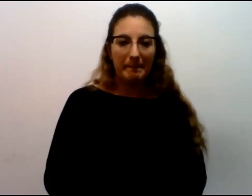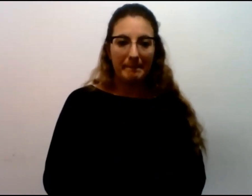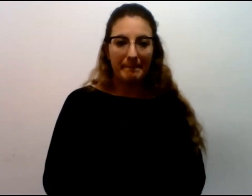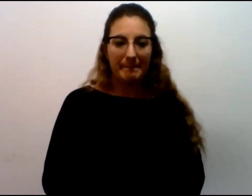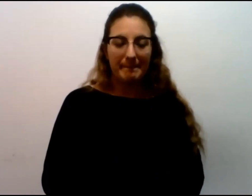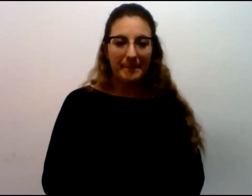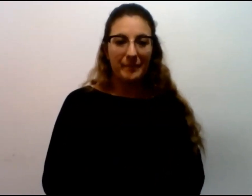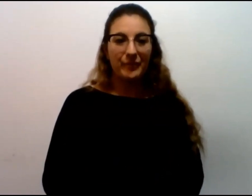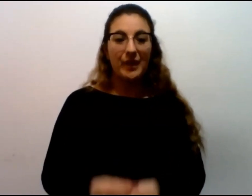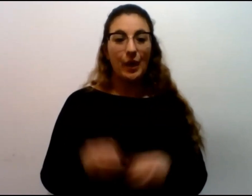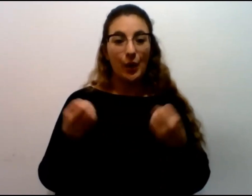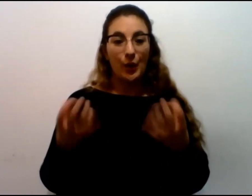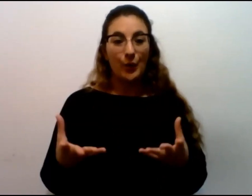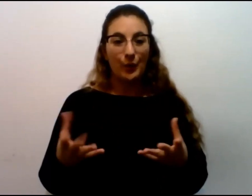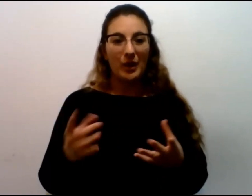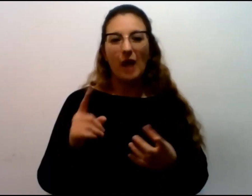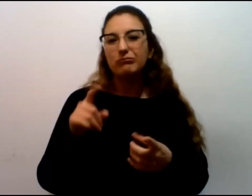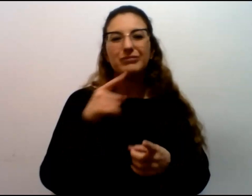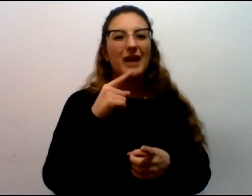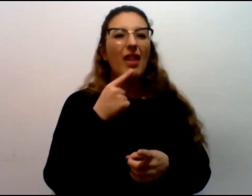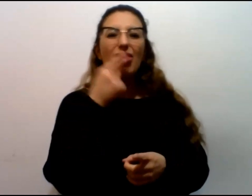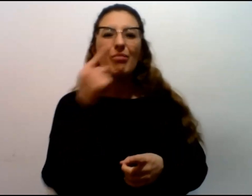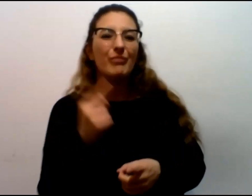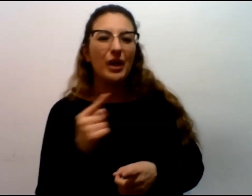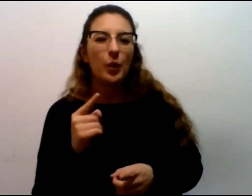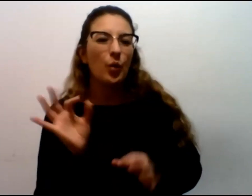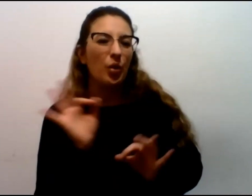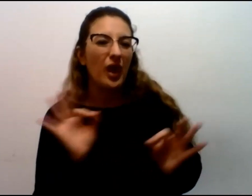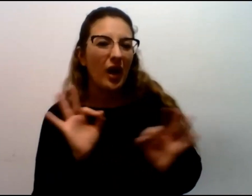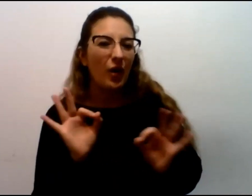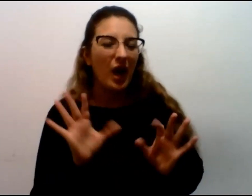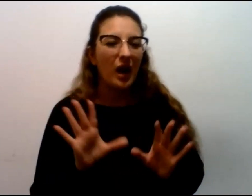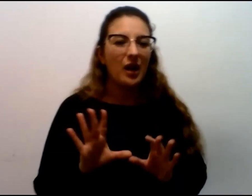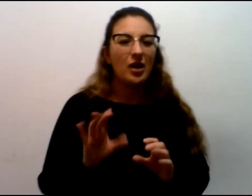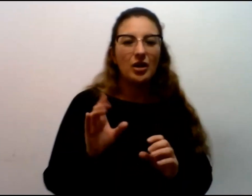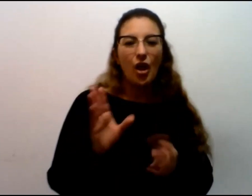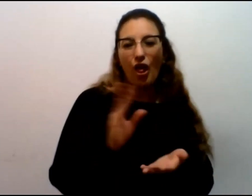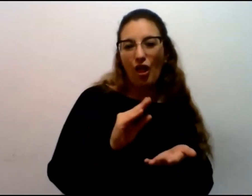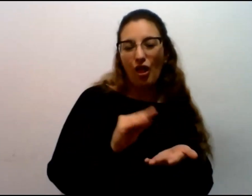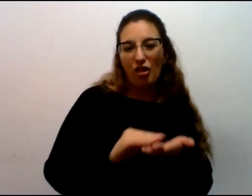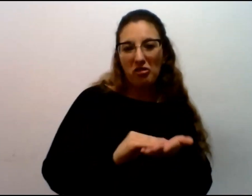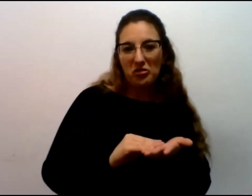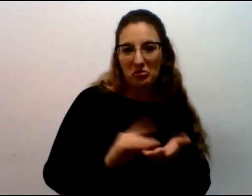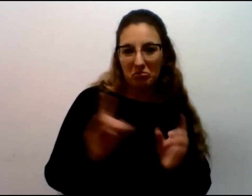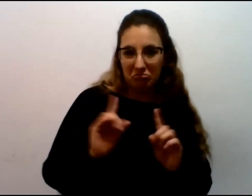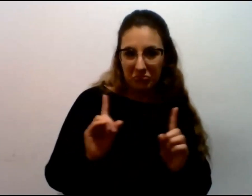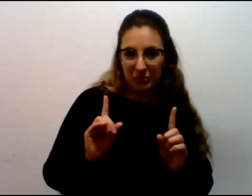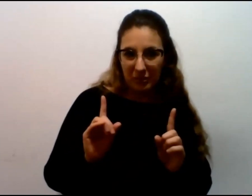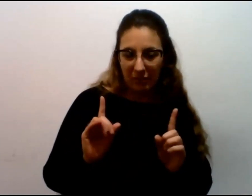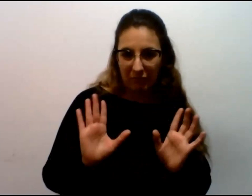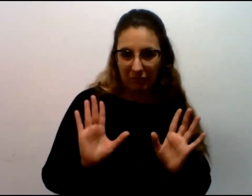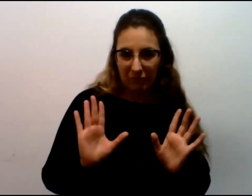Bueno ¿Alguna otra Pregunta Doctora De Ferrari Para hacerla A la doctora De Nezor Sí